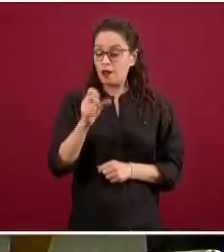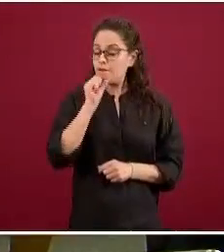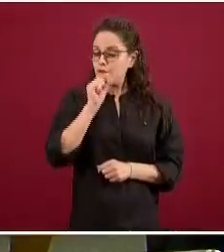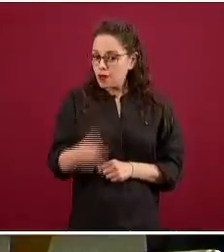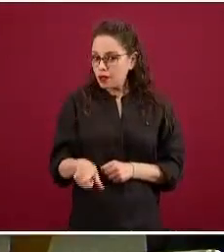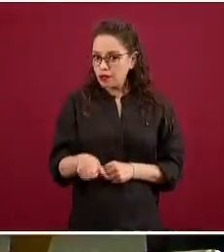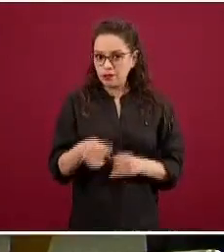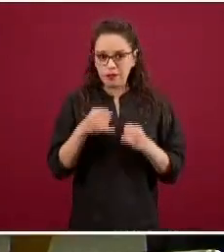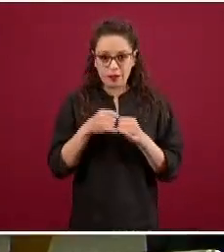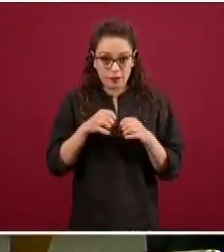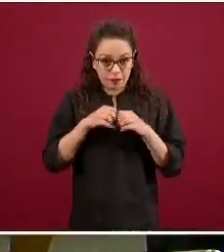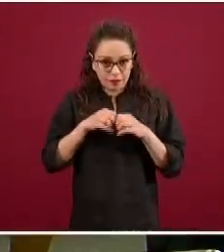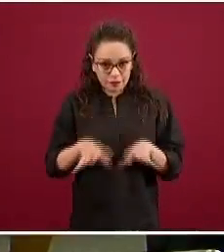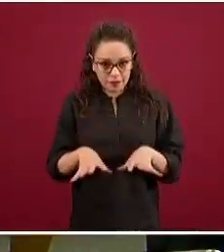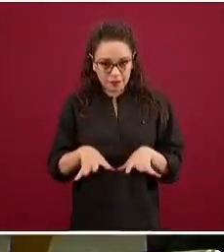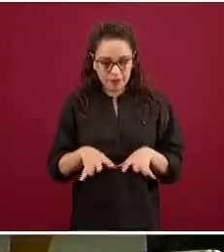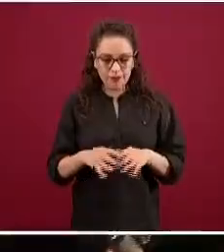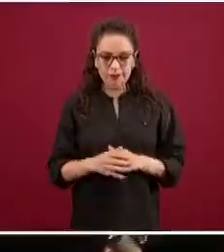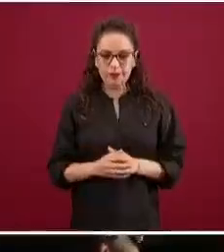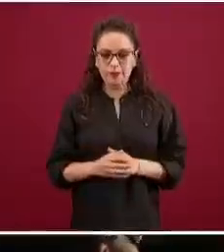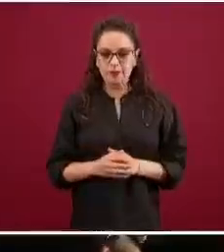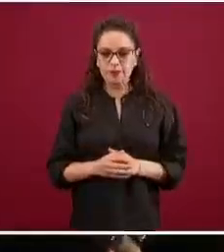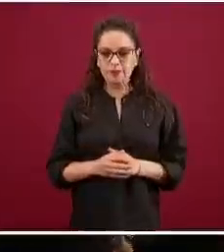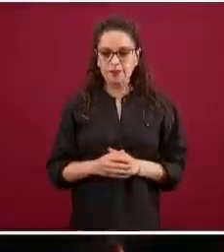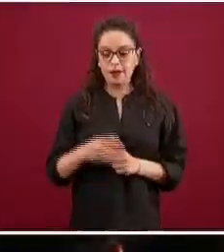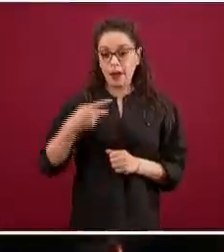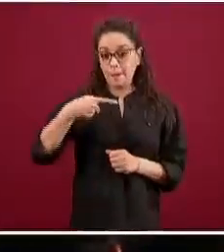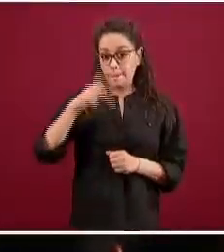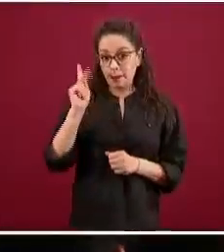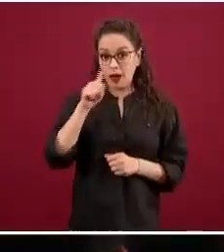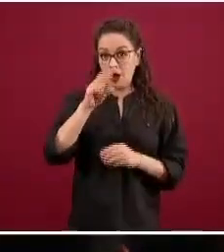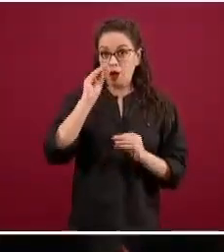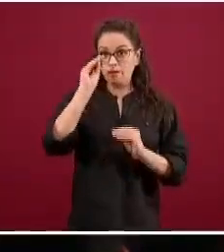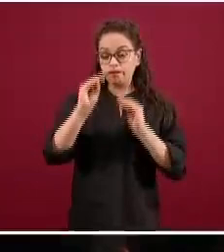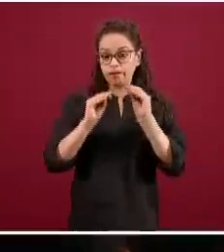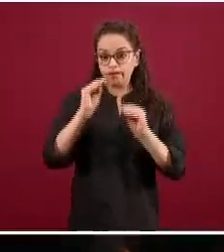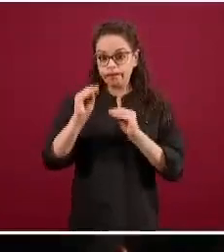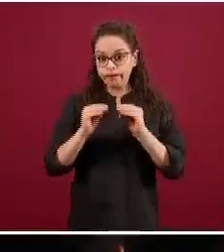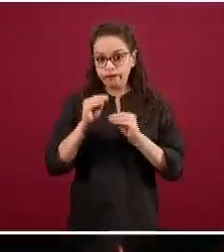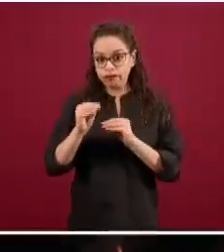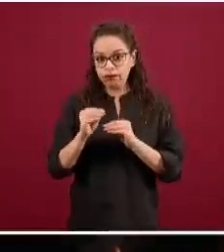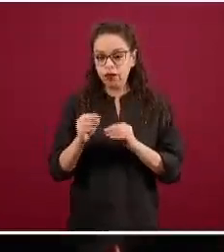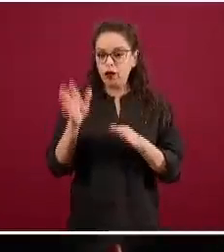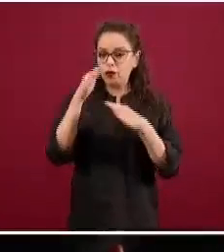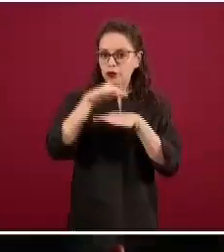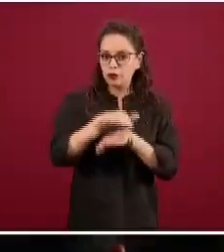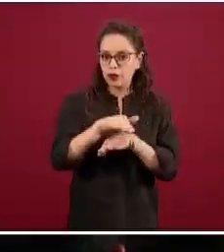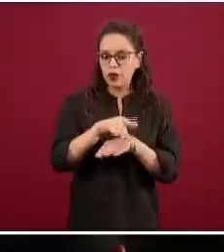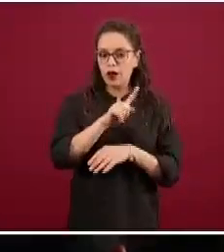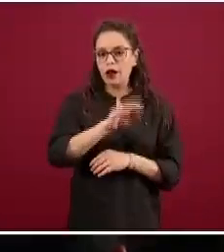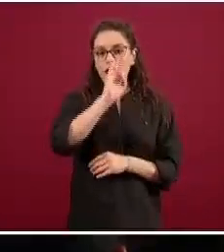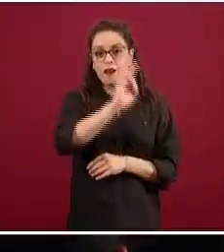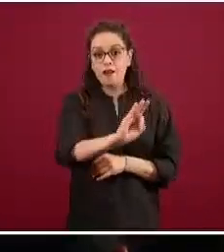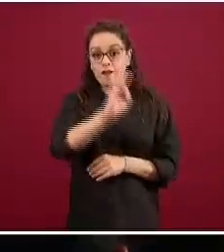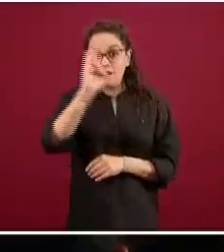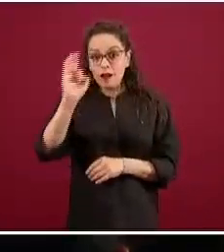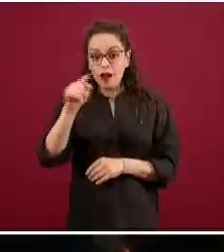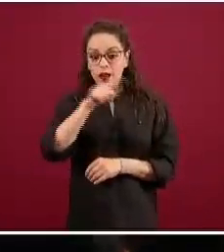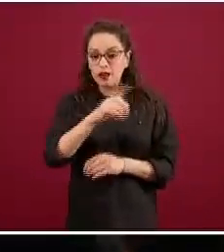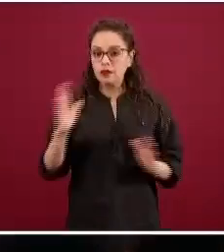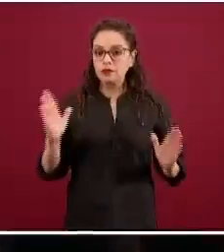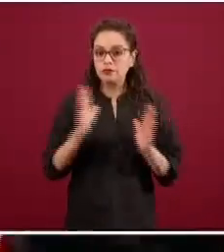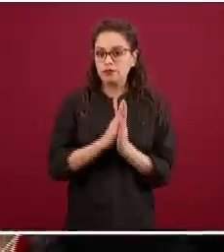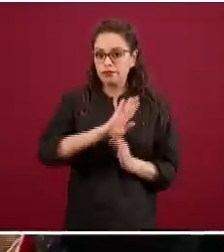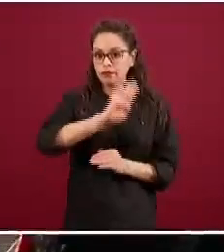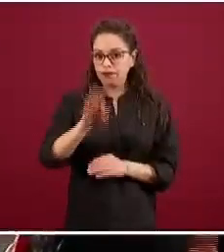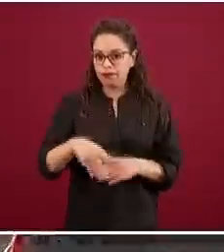información cuando la representamos ahora por la fecha de defunción. Noten ustedes cómo